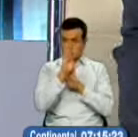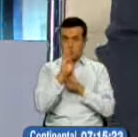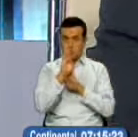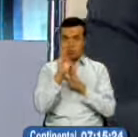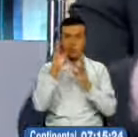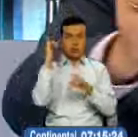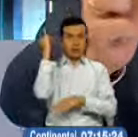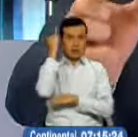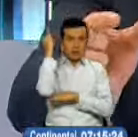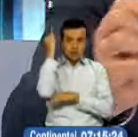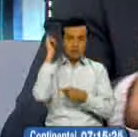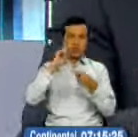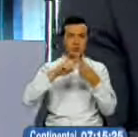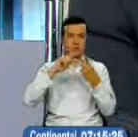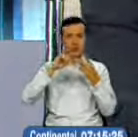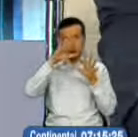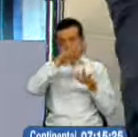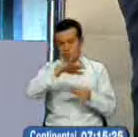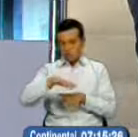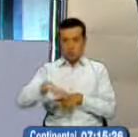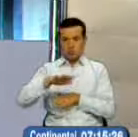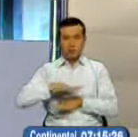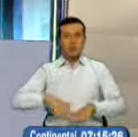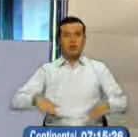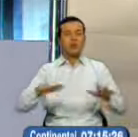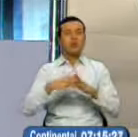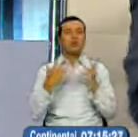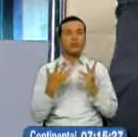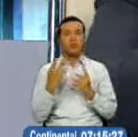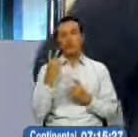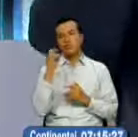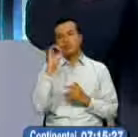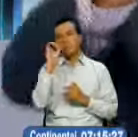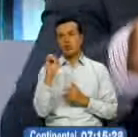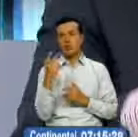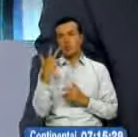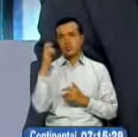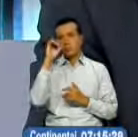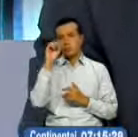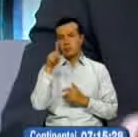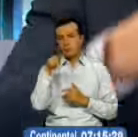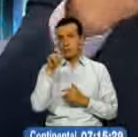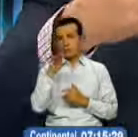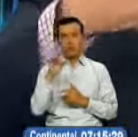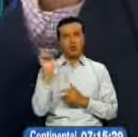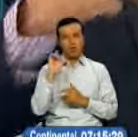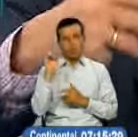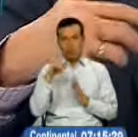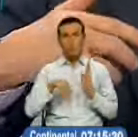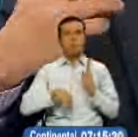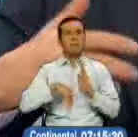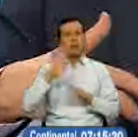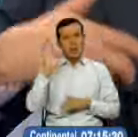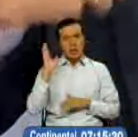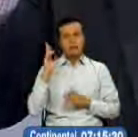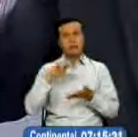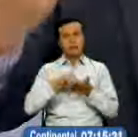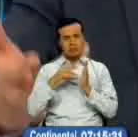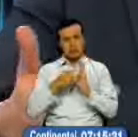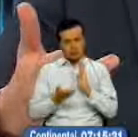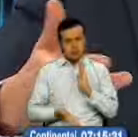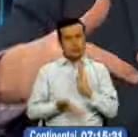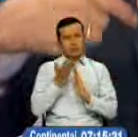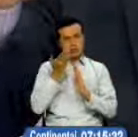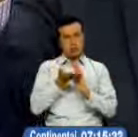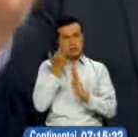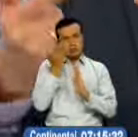sector industrial, el sector agropecuario ya no deberían ser el 12-13% del Producto Interno Bruto, sino que deberían representar